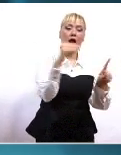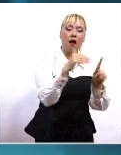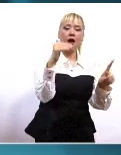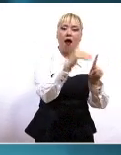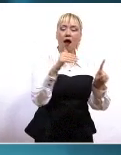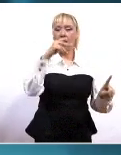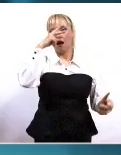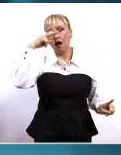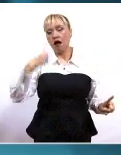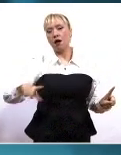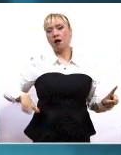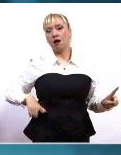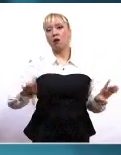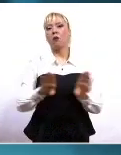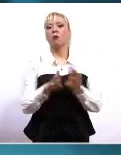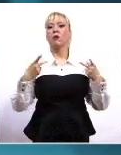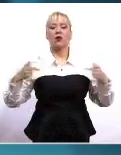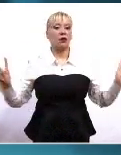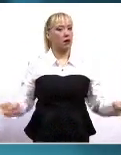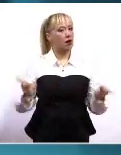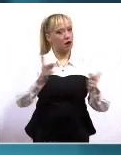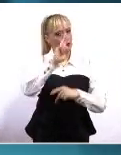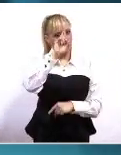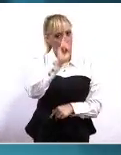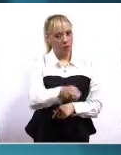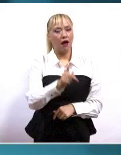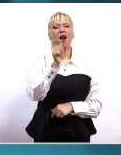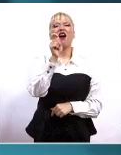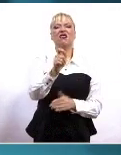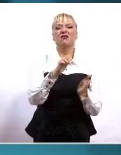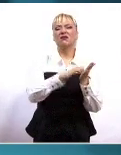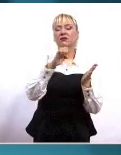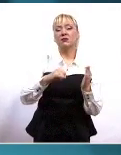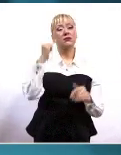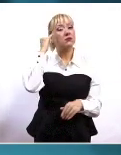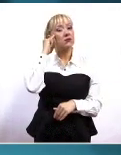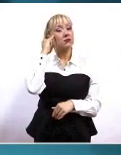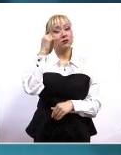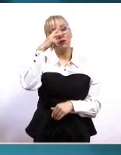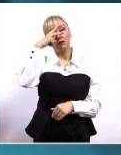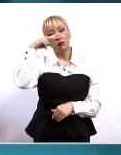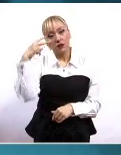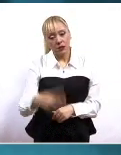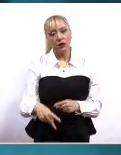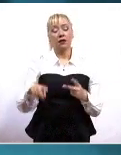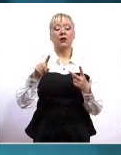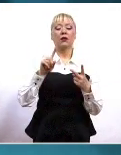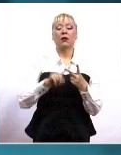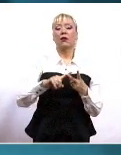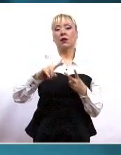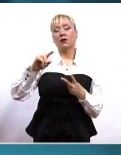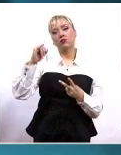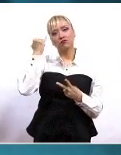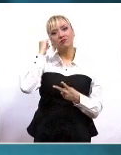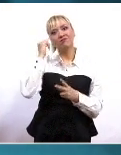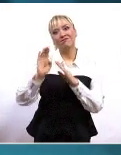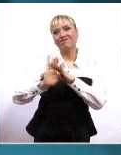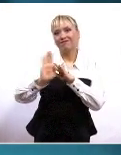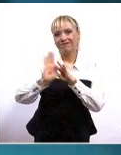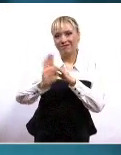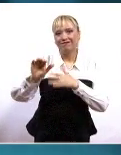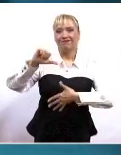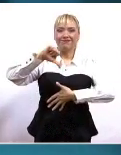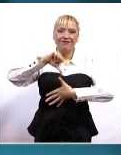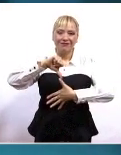de trata y puso como ejemplo una en la que piden garantizar a indígenas mexicanos e indígenas migrantes centroamericanos que trabajan